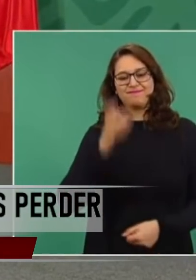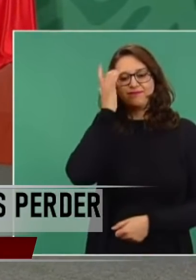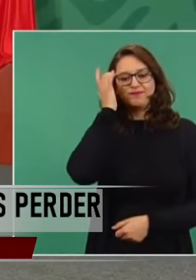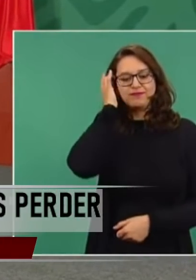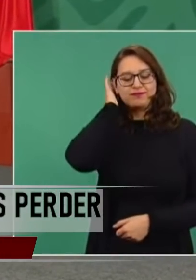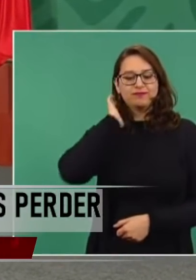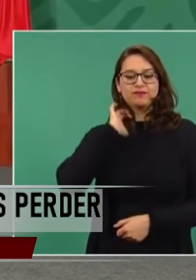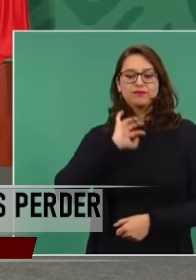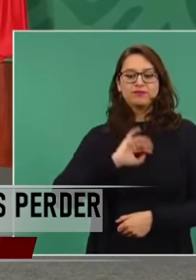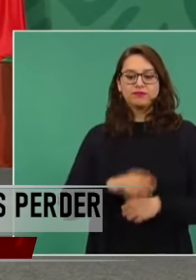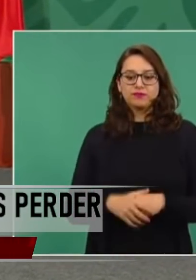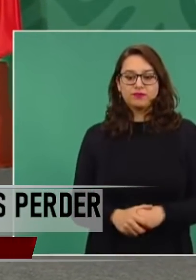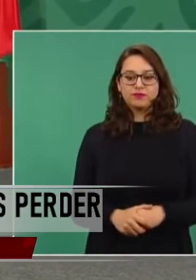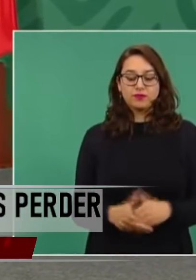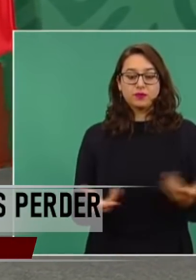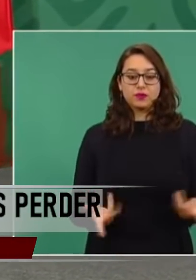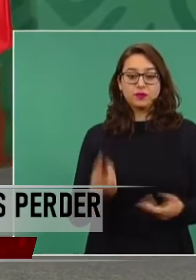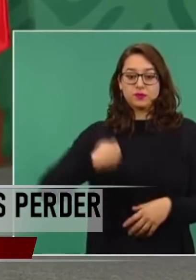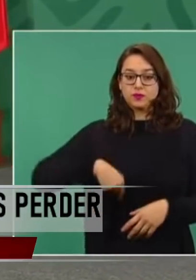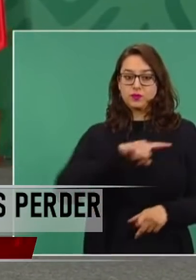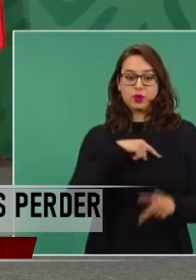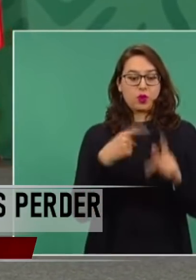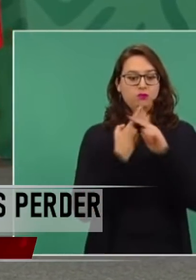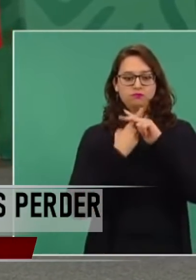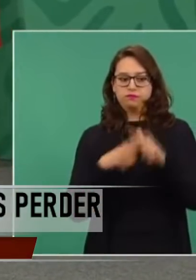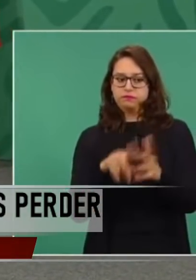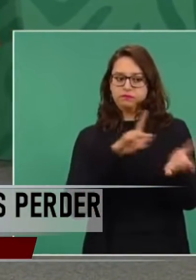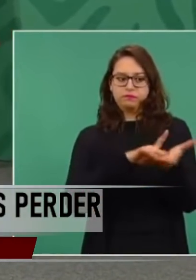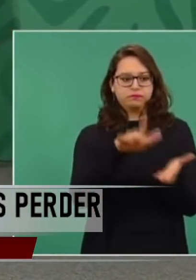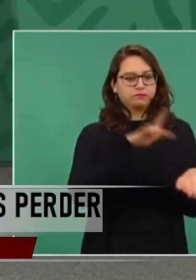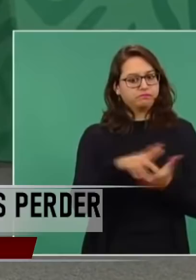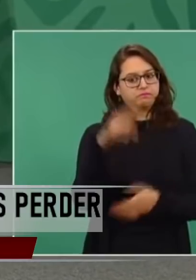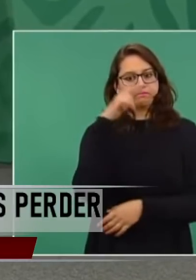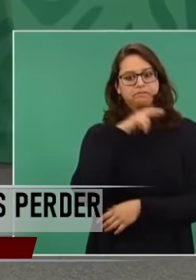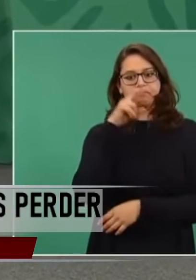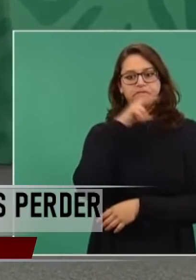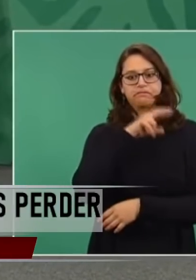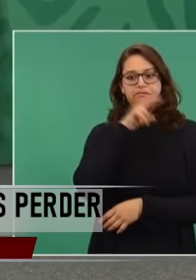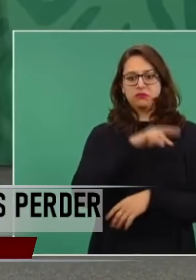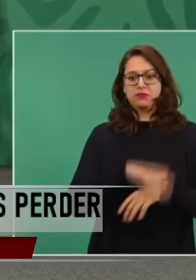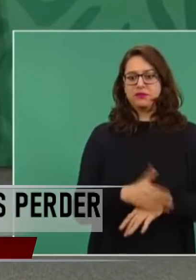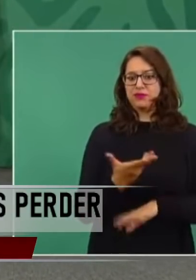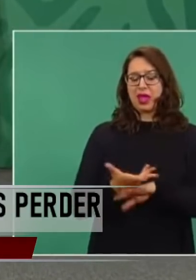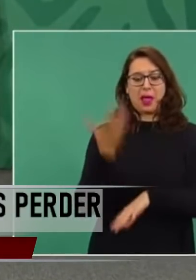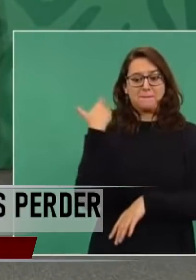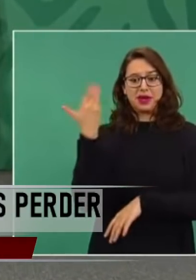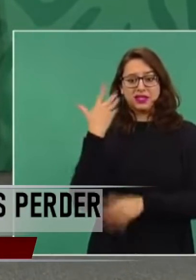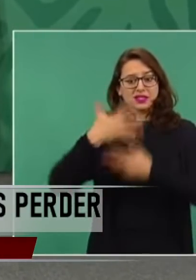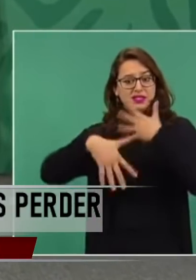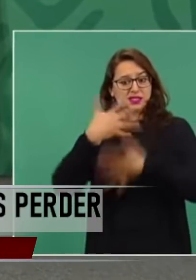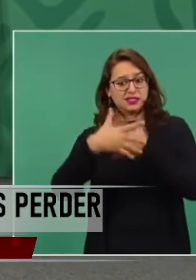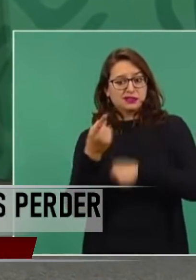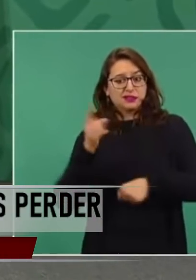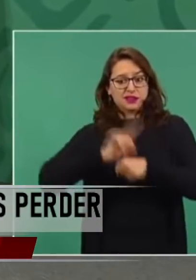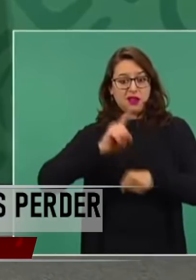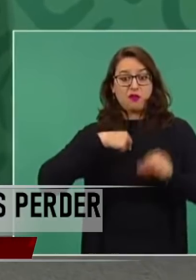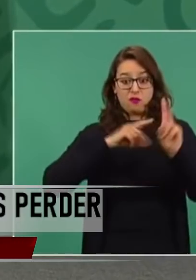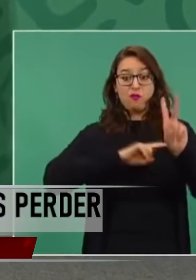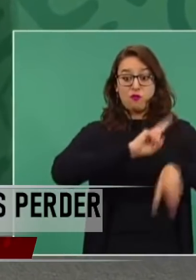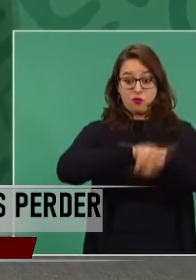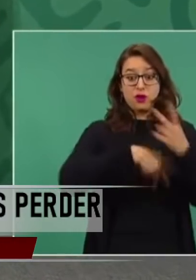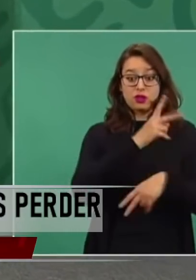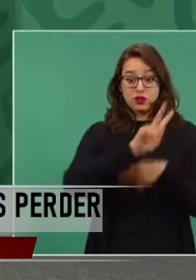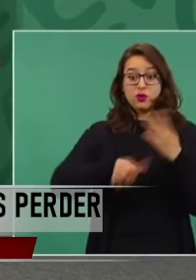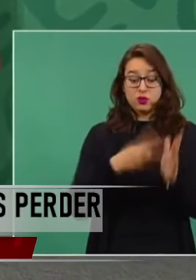y acabo de regresar bueno hace como 15 días estuve